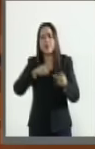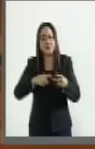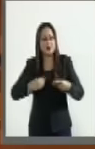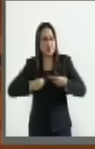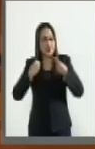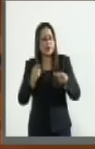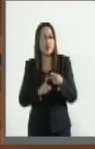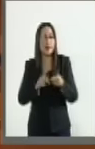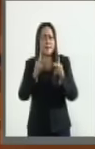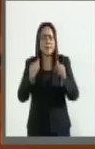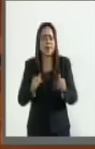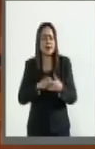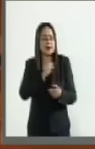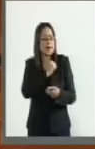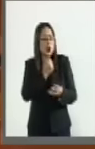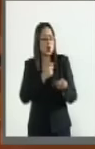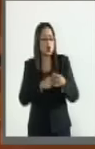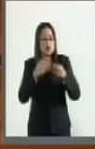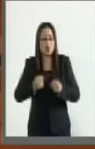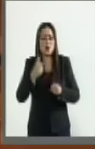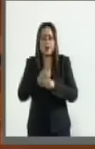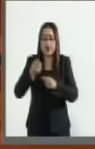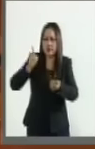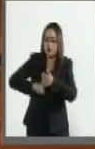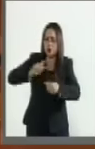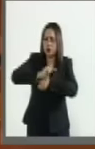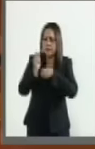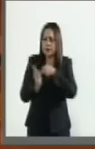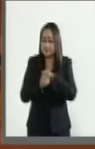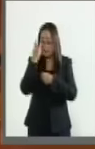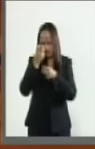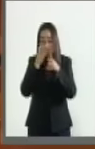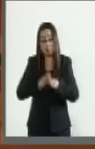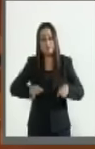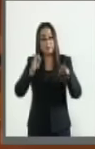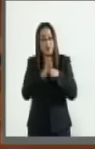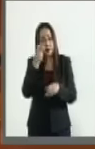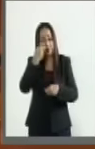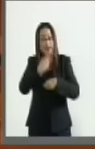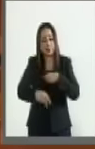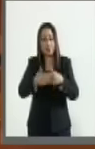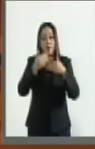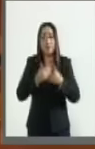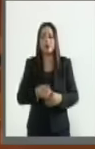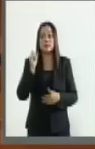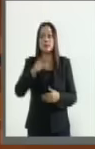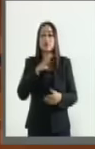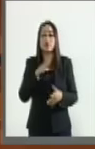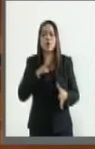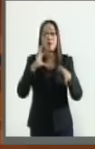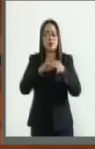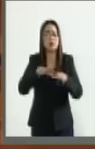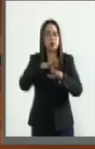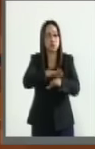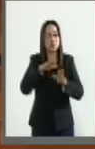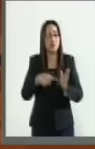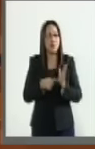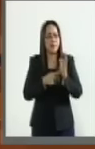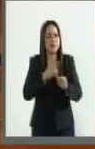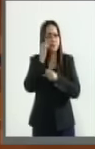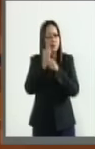la paz, la salud y la seguridad interior y nacional. Tenemos además una aplicación legal discrepante en la integración de